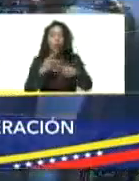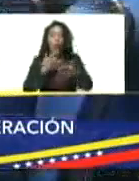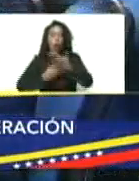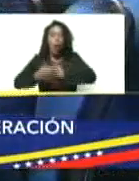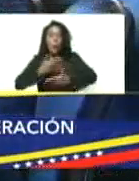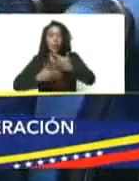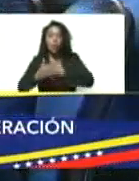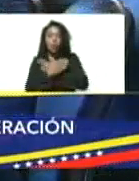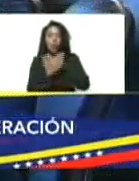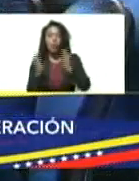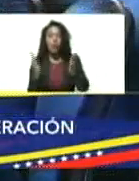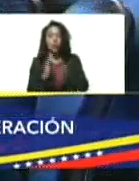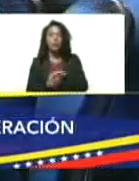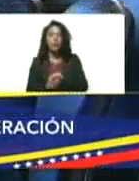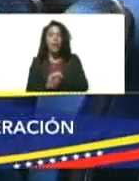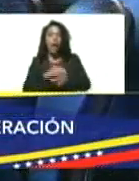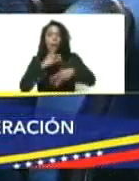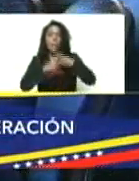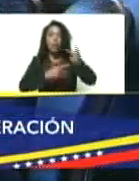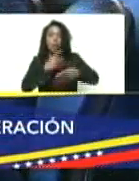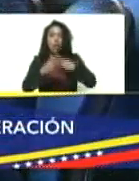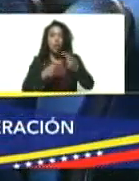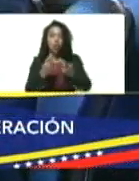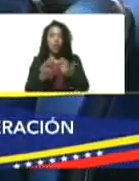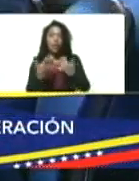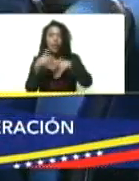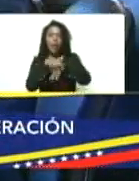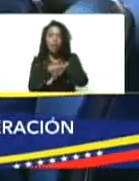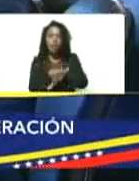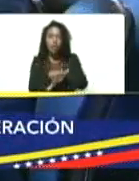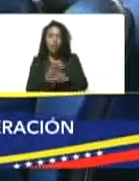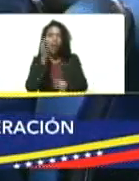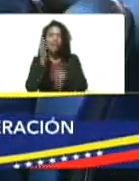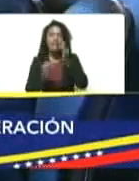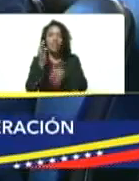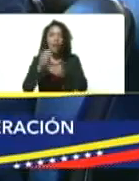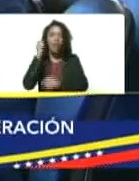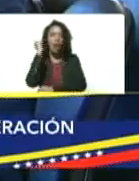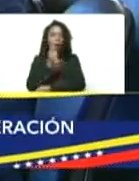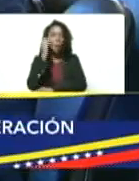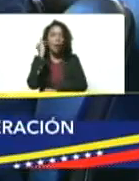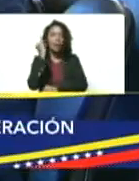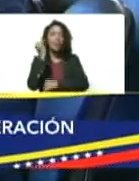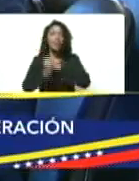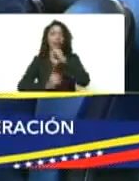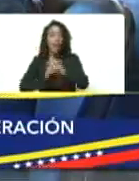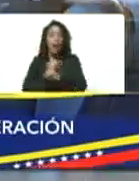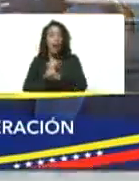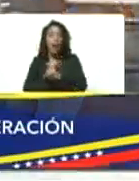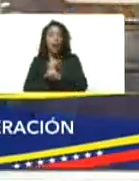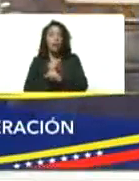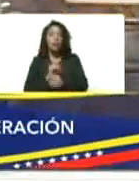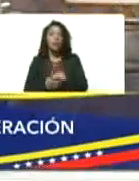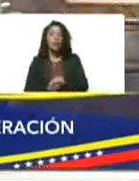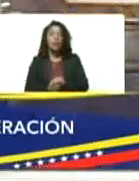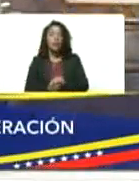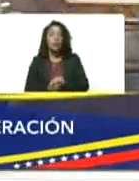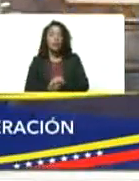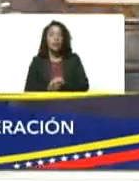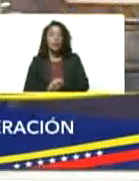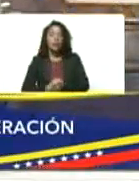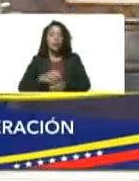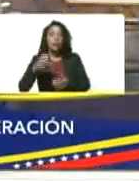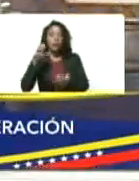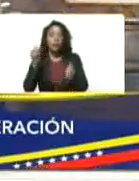y los procesos de complementariedad de la fiscalidad de la corte penal internacional el